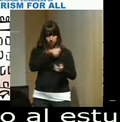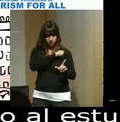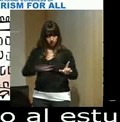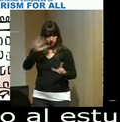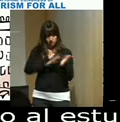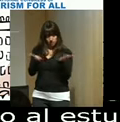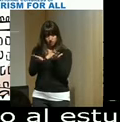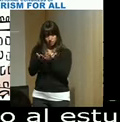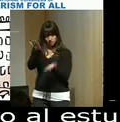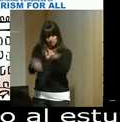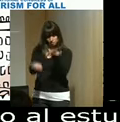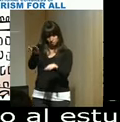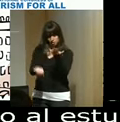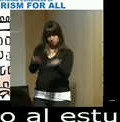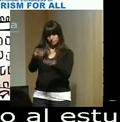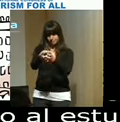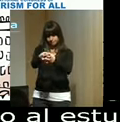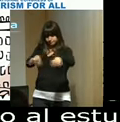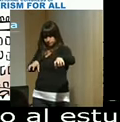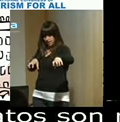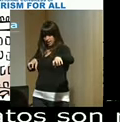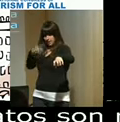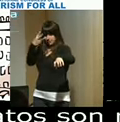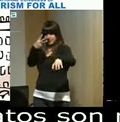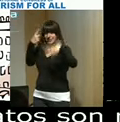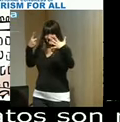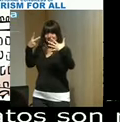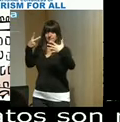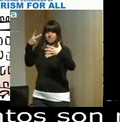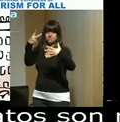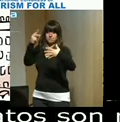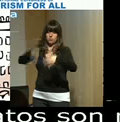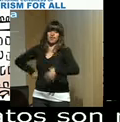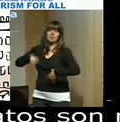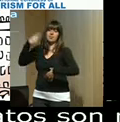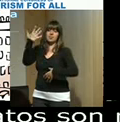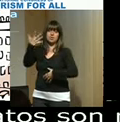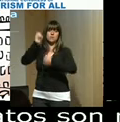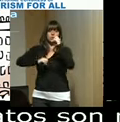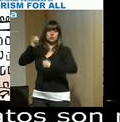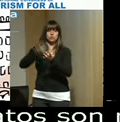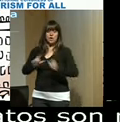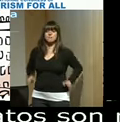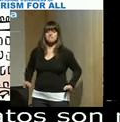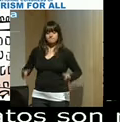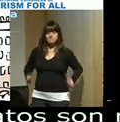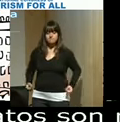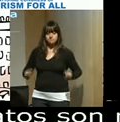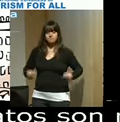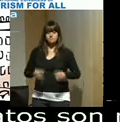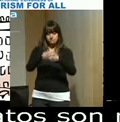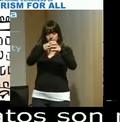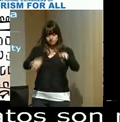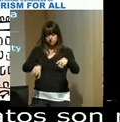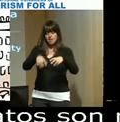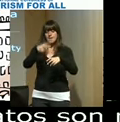de minusvalía, el 37,5% de total eran usuarias de sillas de ruedas, el 20,6% eran usuarios de